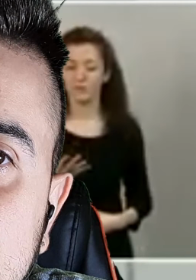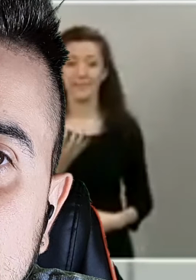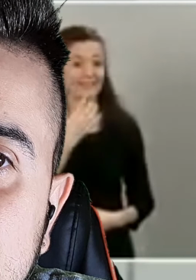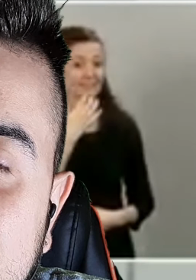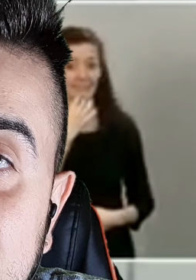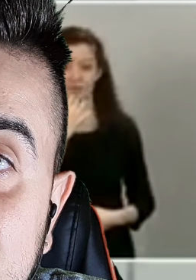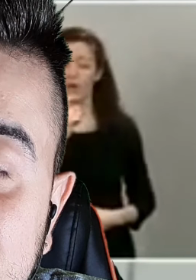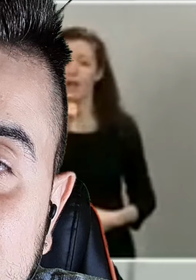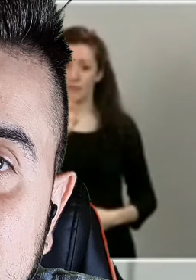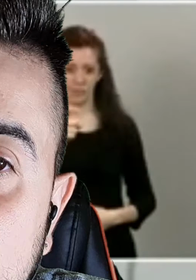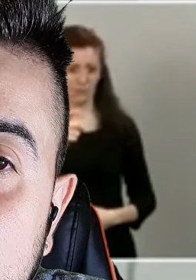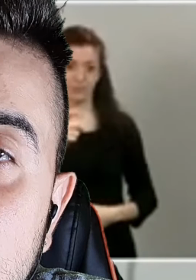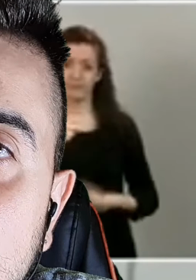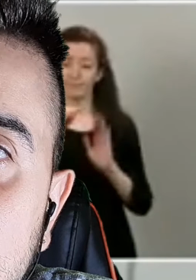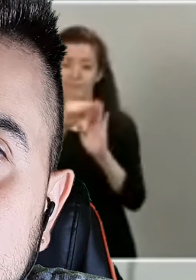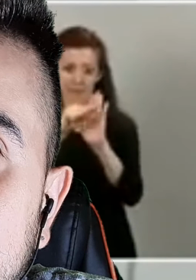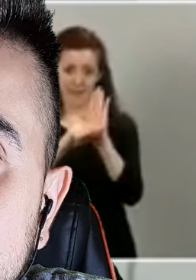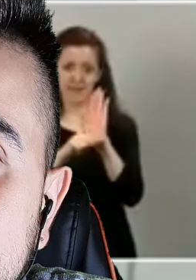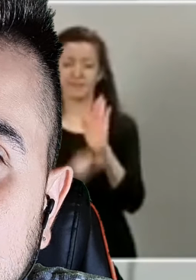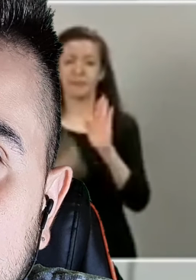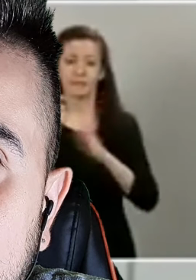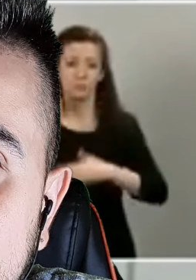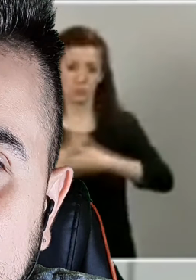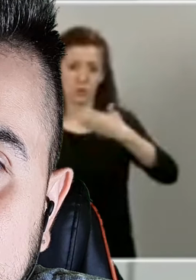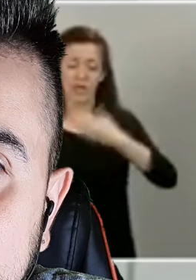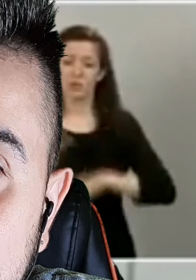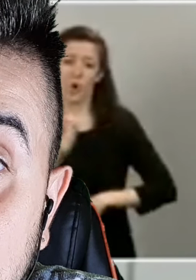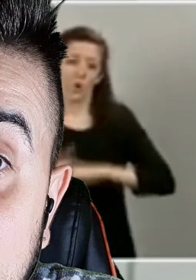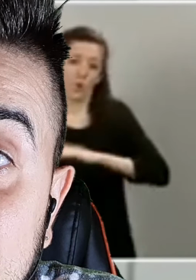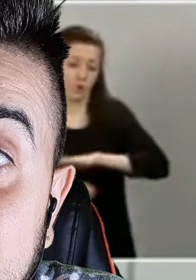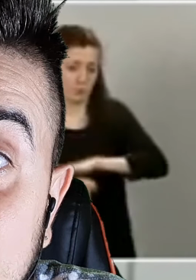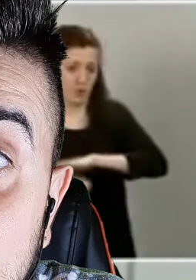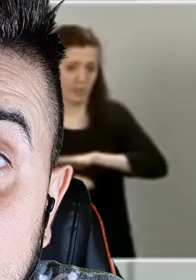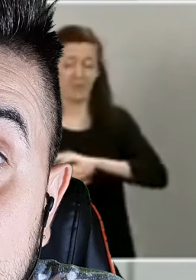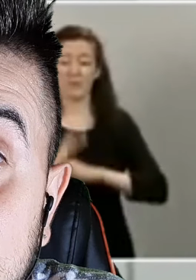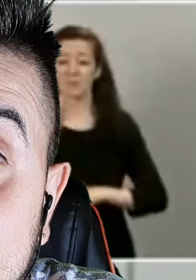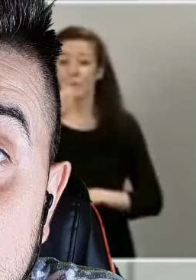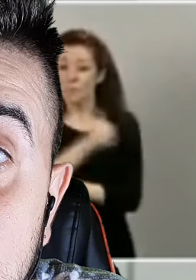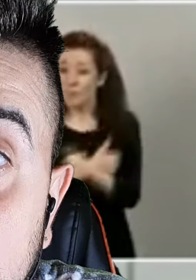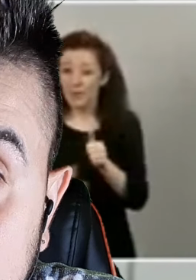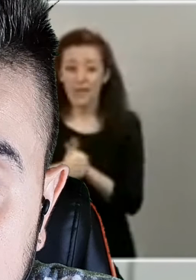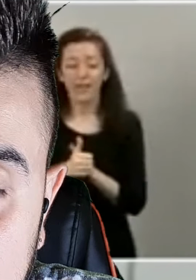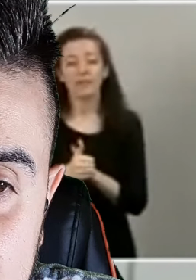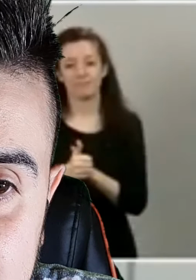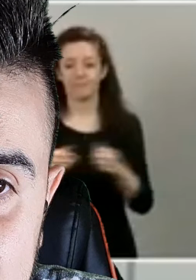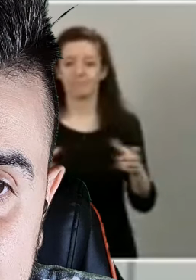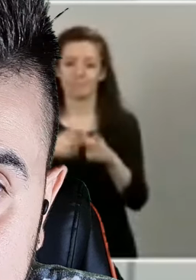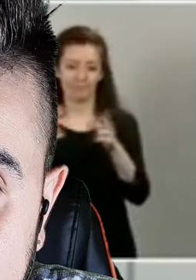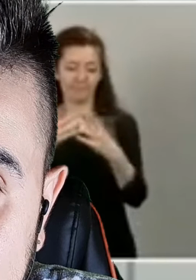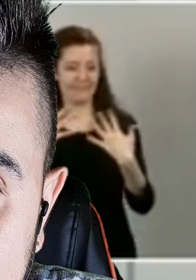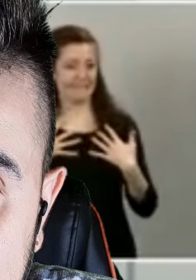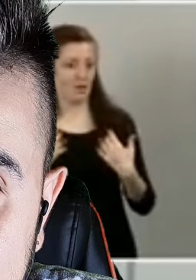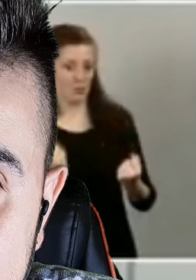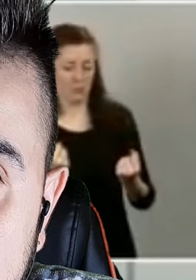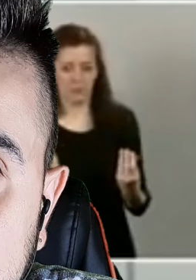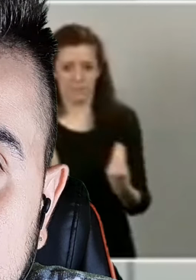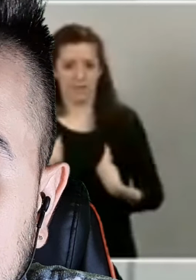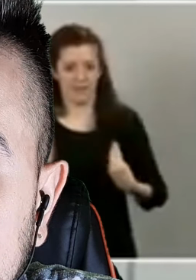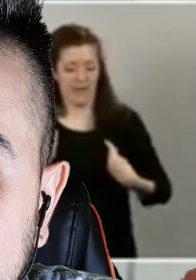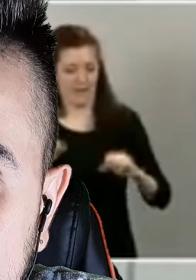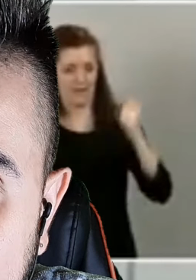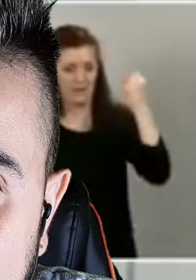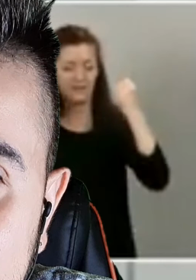euros vale no le pueden dar el derecho a pagar el alquiler porque es una casa propiedad pero tiene una hipoteca vale y